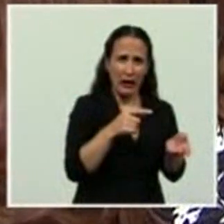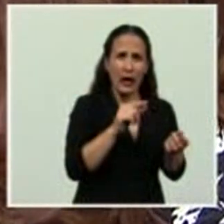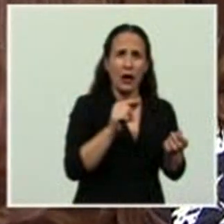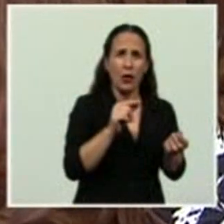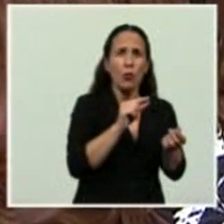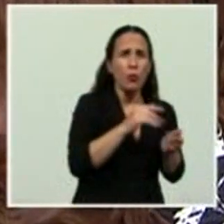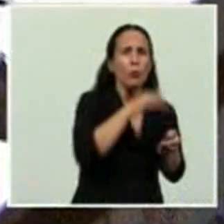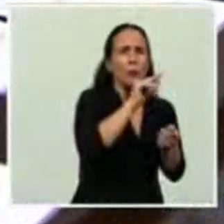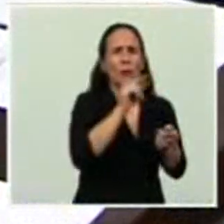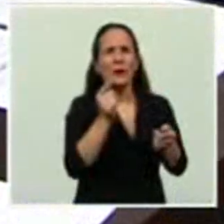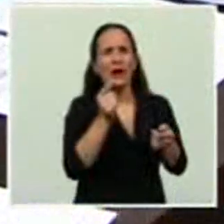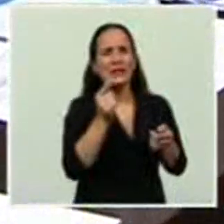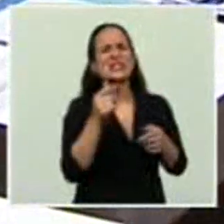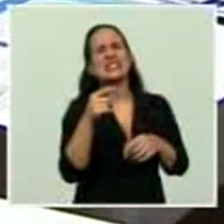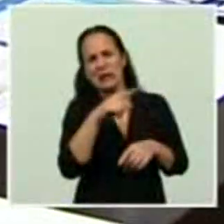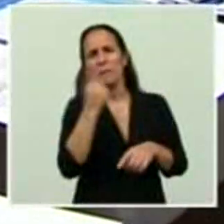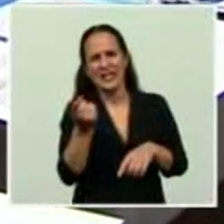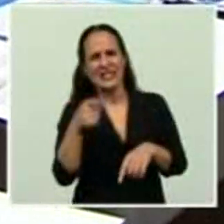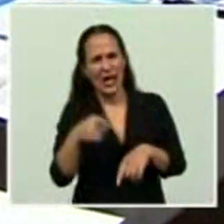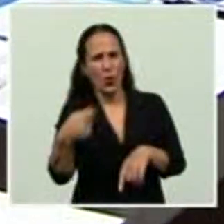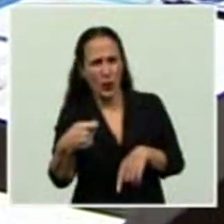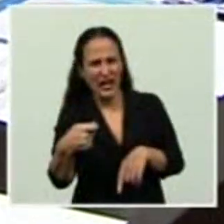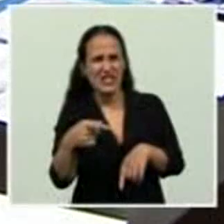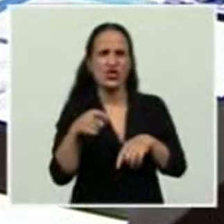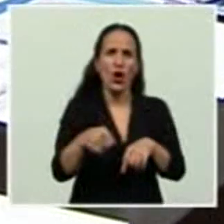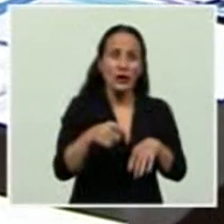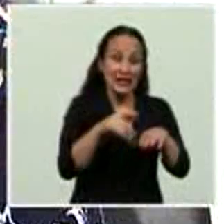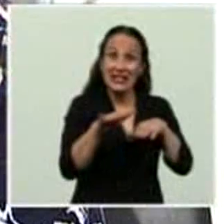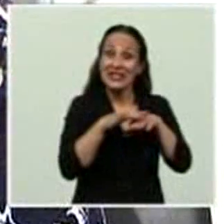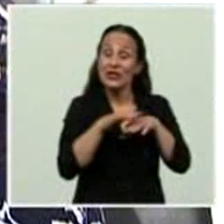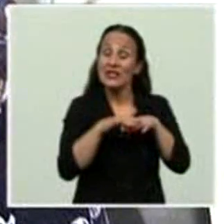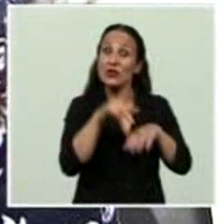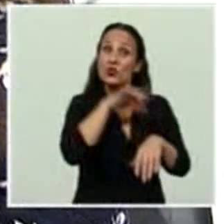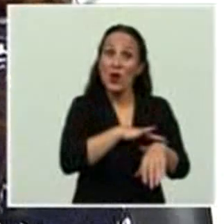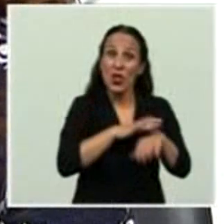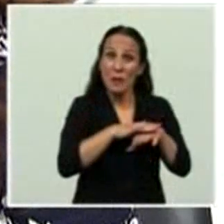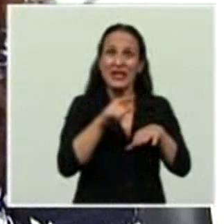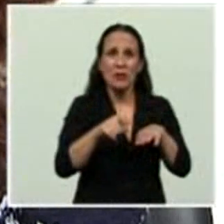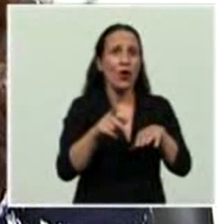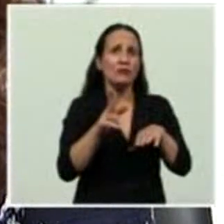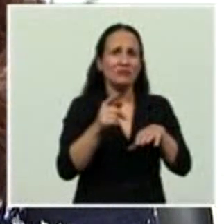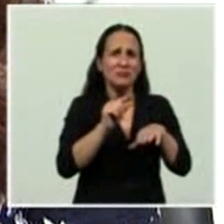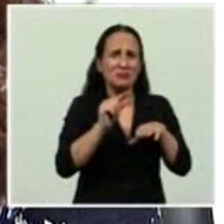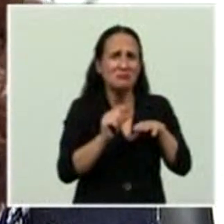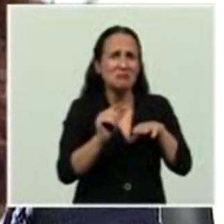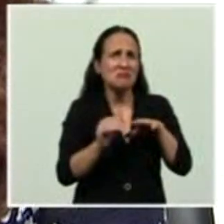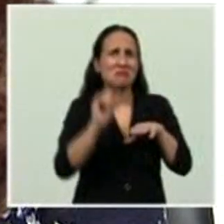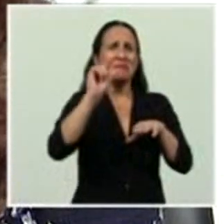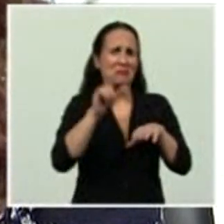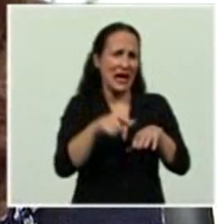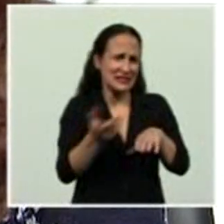y 10 pesos menos que el salario mínimo vital inmóvil que era 200 pesos si mal no recuerdo Hoy